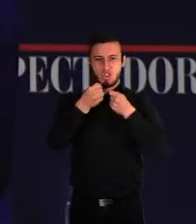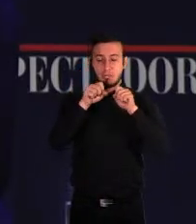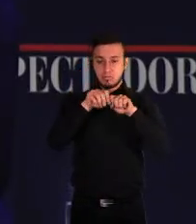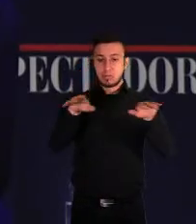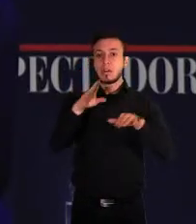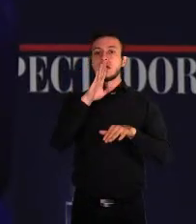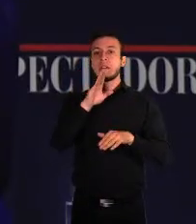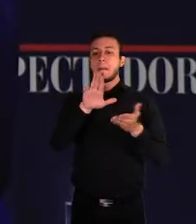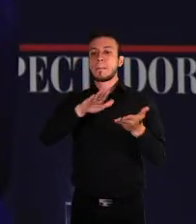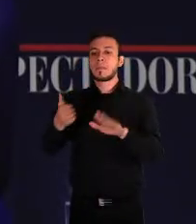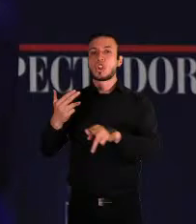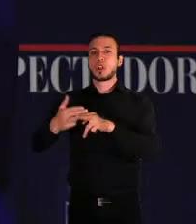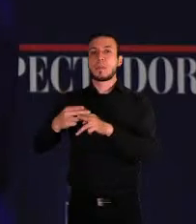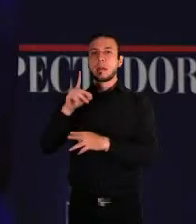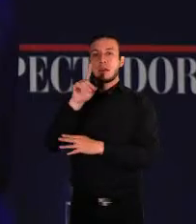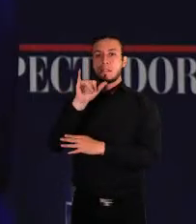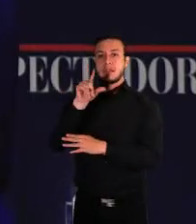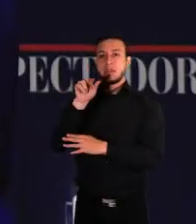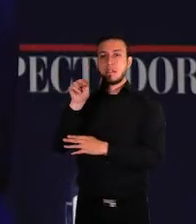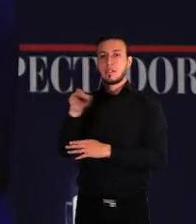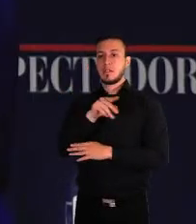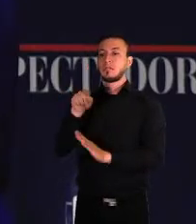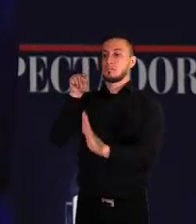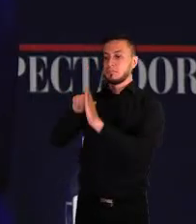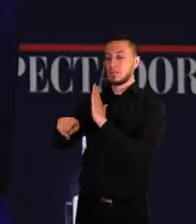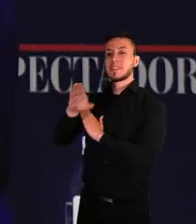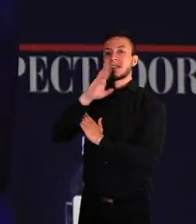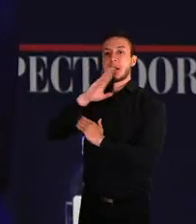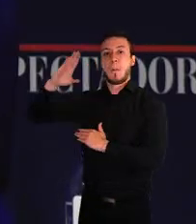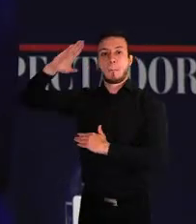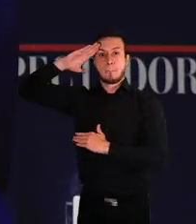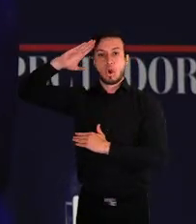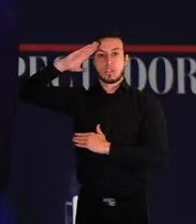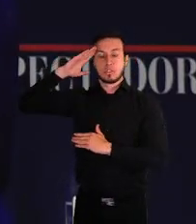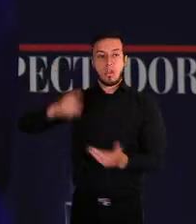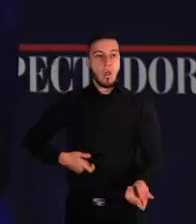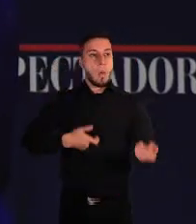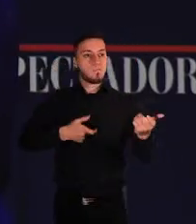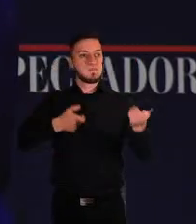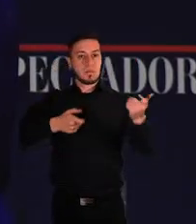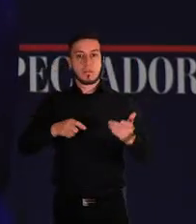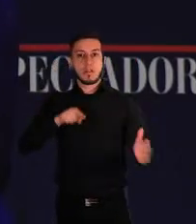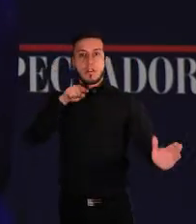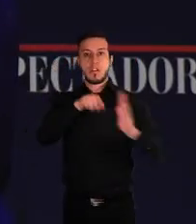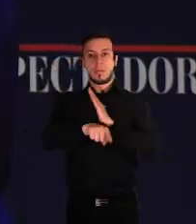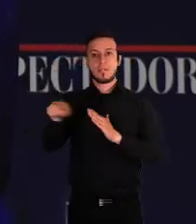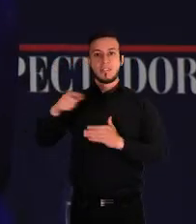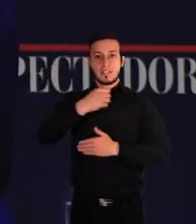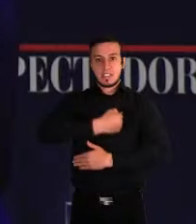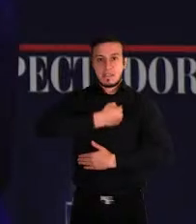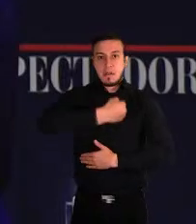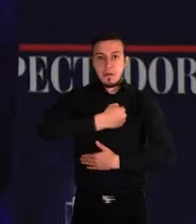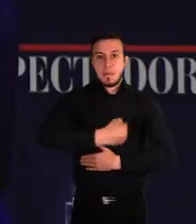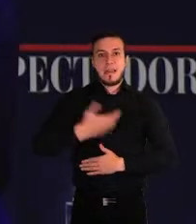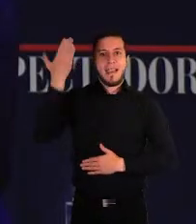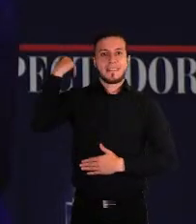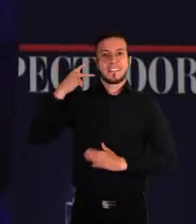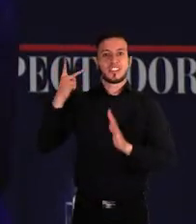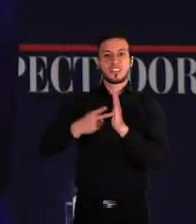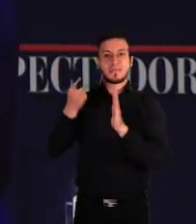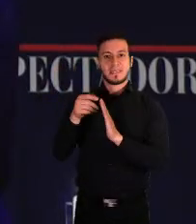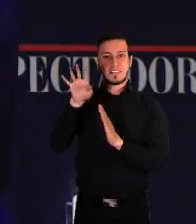la muerte de dylan cruz y el asesinato de dylan cruz a manos de un efectivo un oficial del esmad en 2019